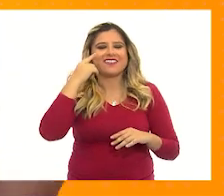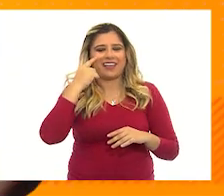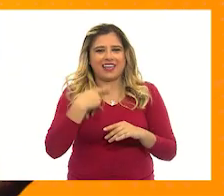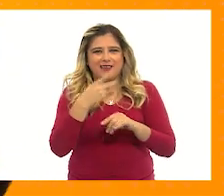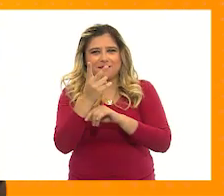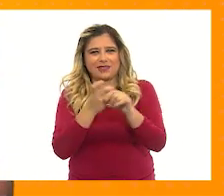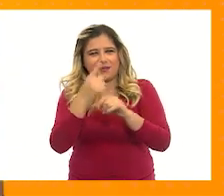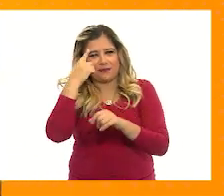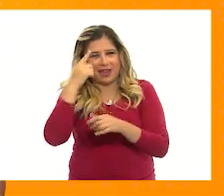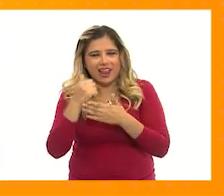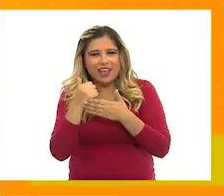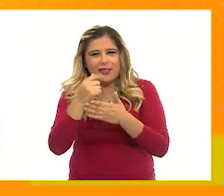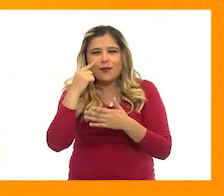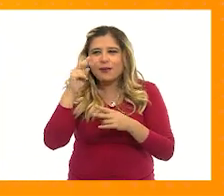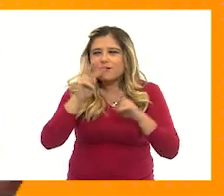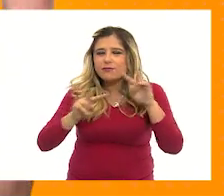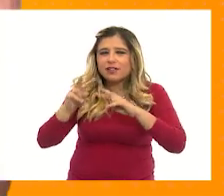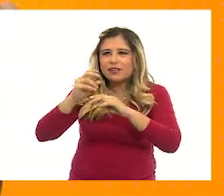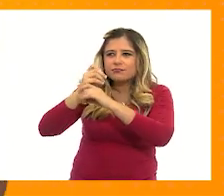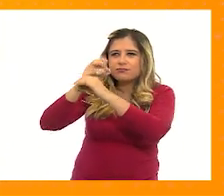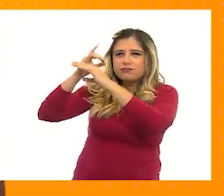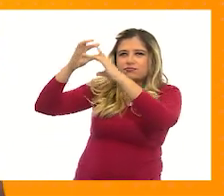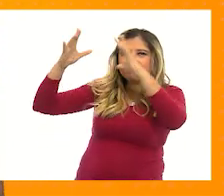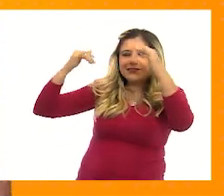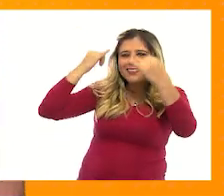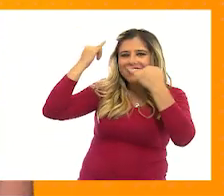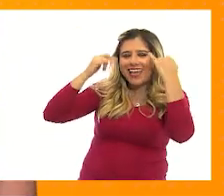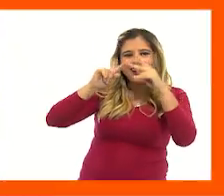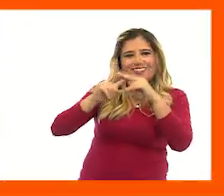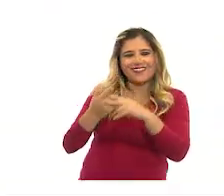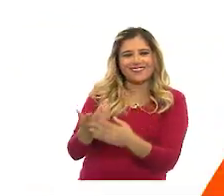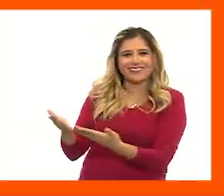viaje con la ayuda de su imaginación. ¡Comencemos!